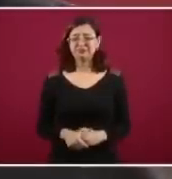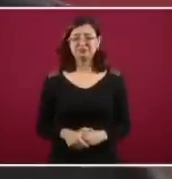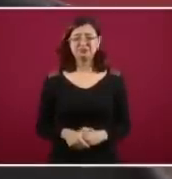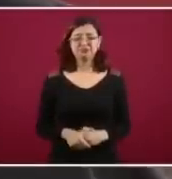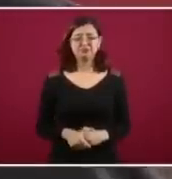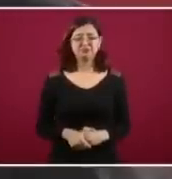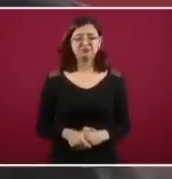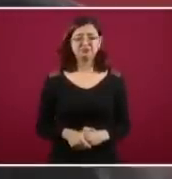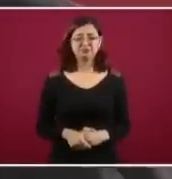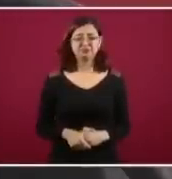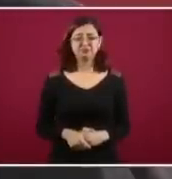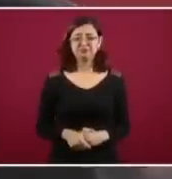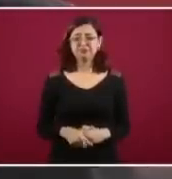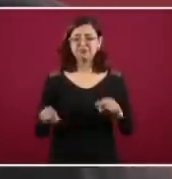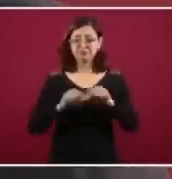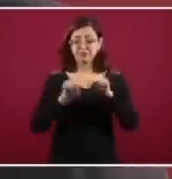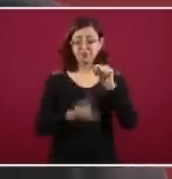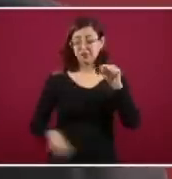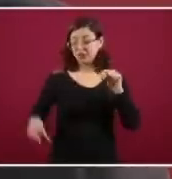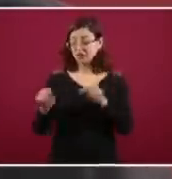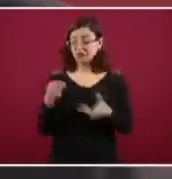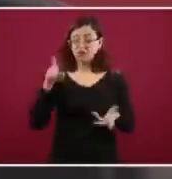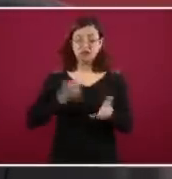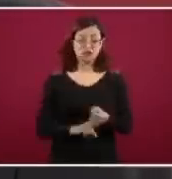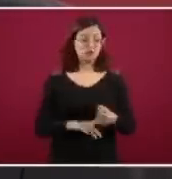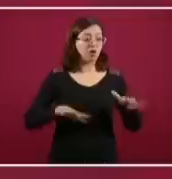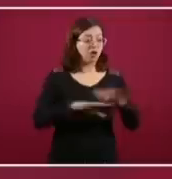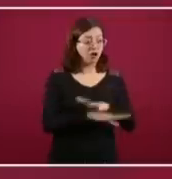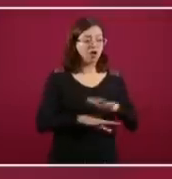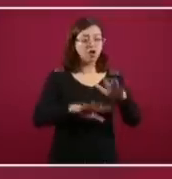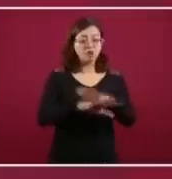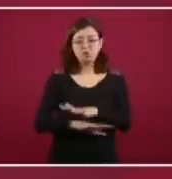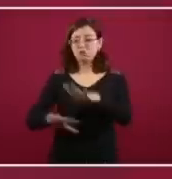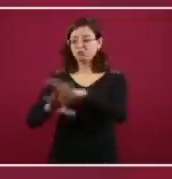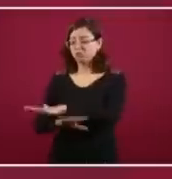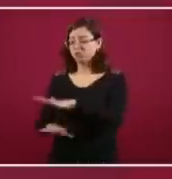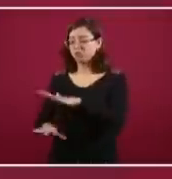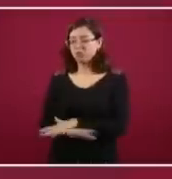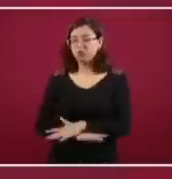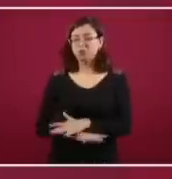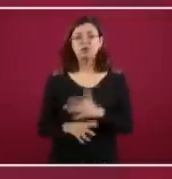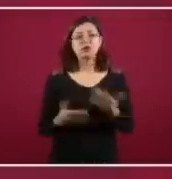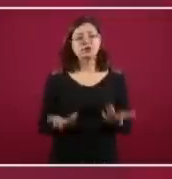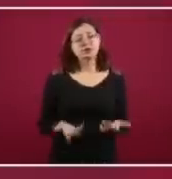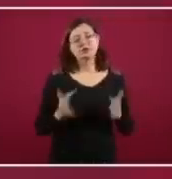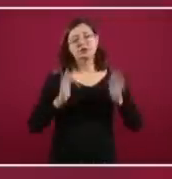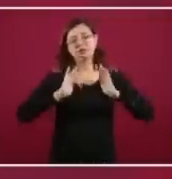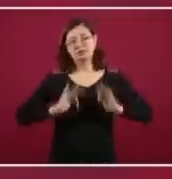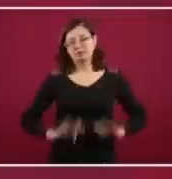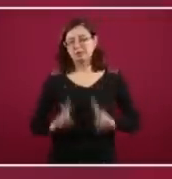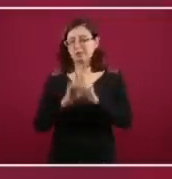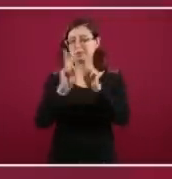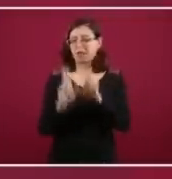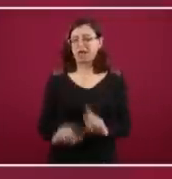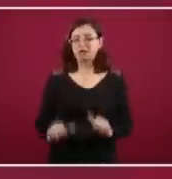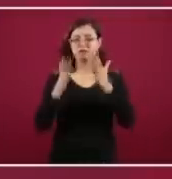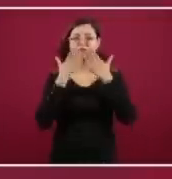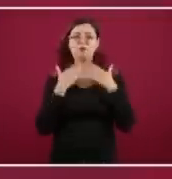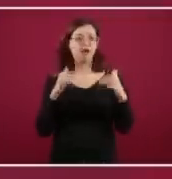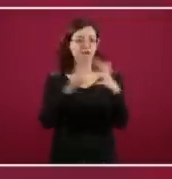Como se están dando cambios en el país, afortunadamente por la vía pacífica, sin violencia,